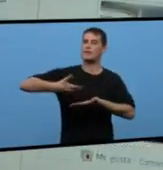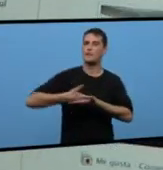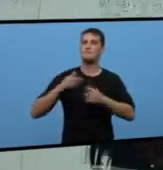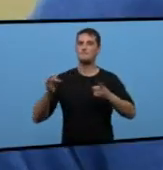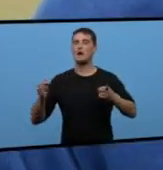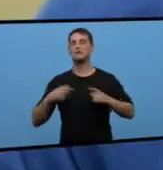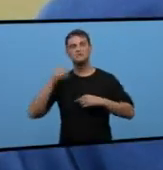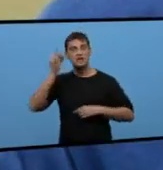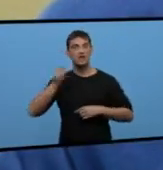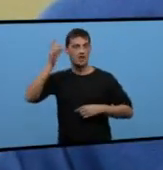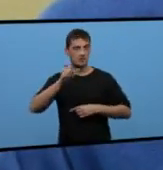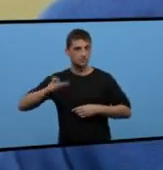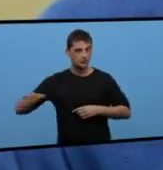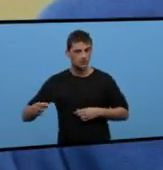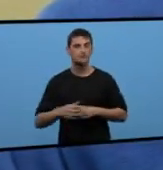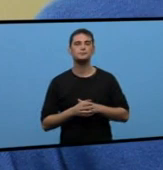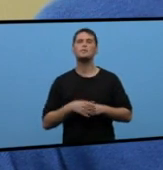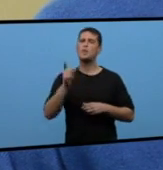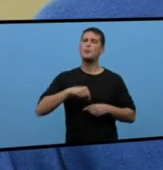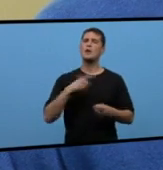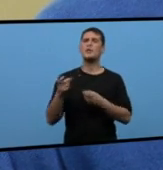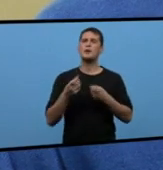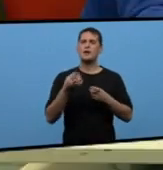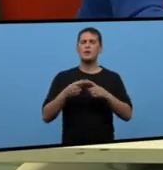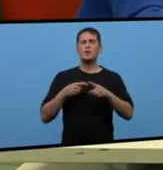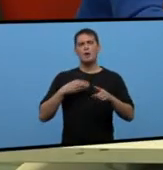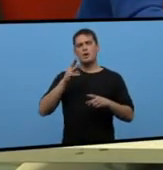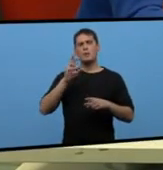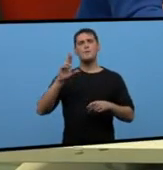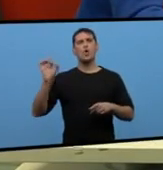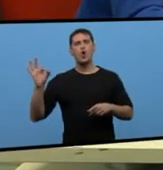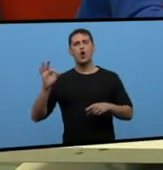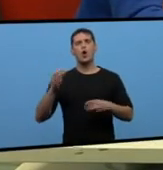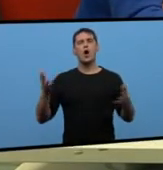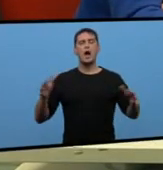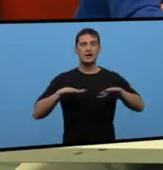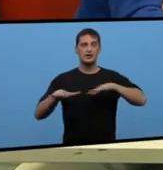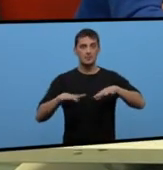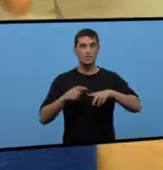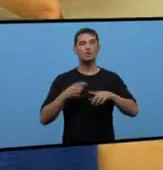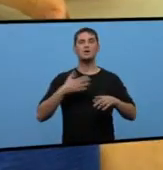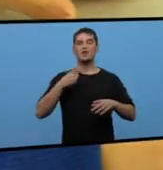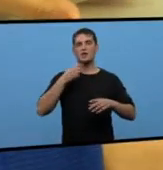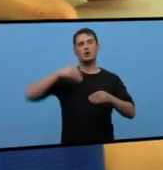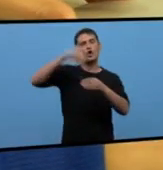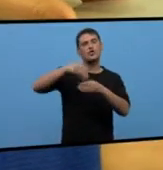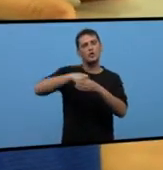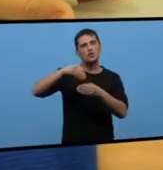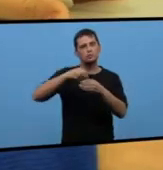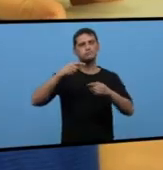peticiones e ás sugerencias das persoas. Tamén é necesario ser proactivo. É dicir, xerar novos contidos para estar ben posicionado nos